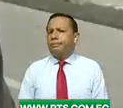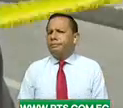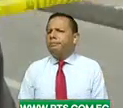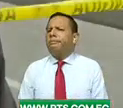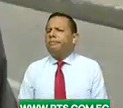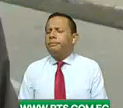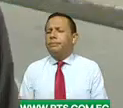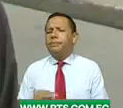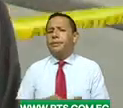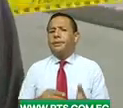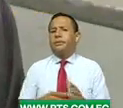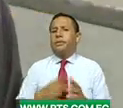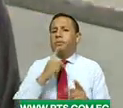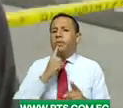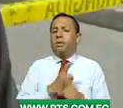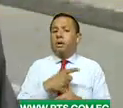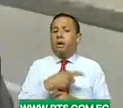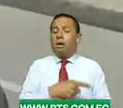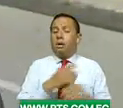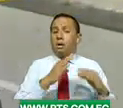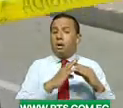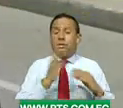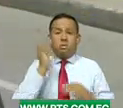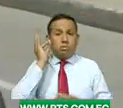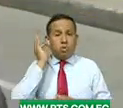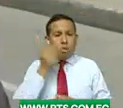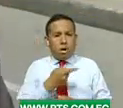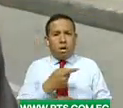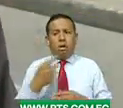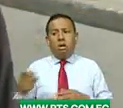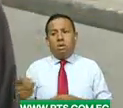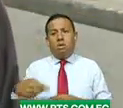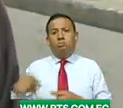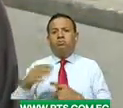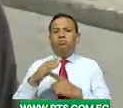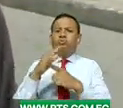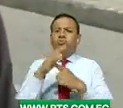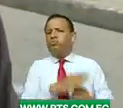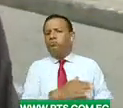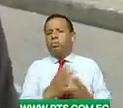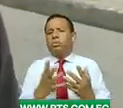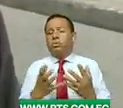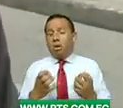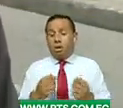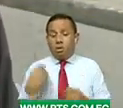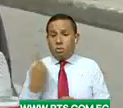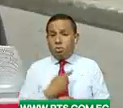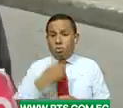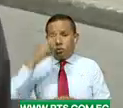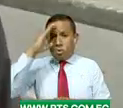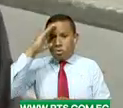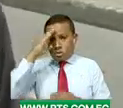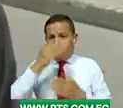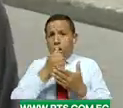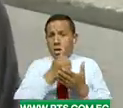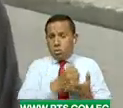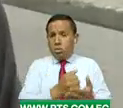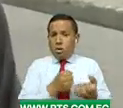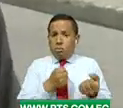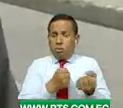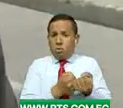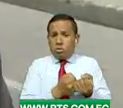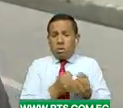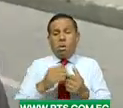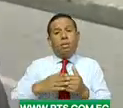la señora en este momento es una víctima y como tal estamos dando el tratamiento oportuno. Ya posteriormente, en el debido proceso,